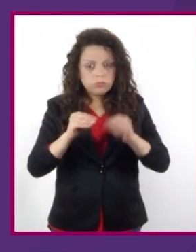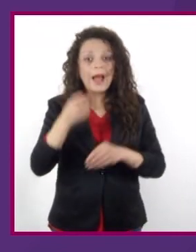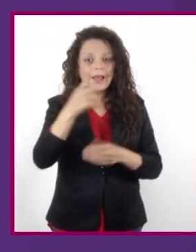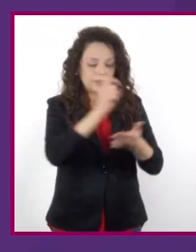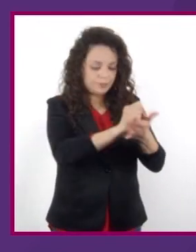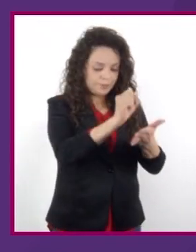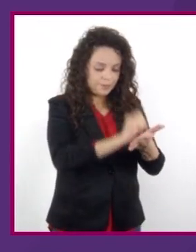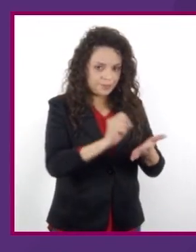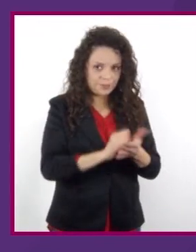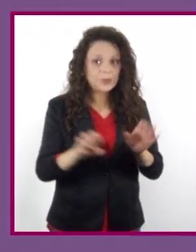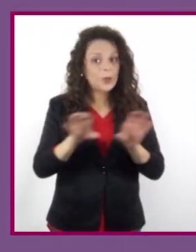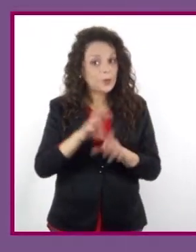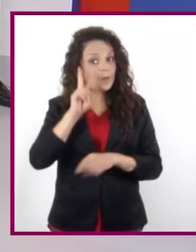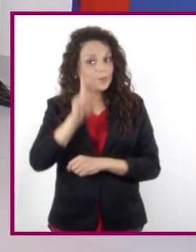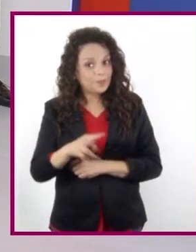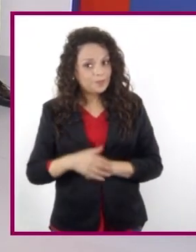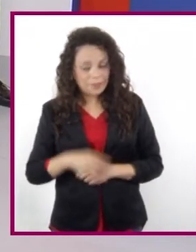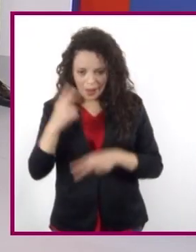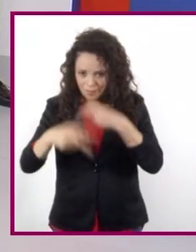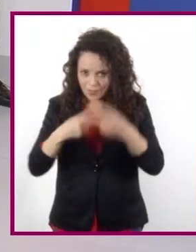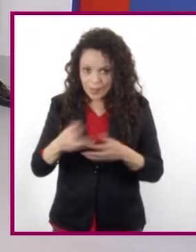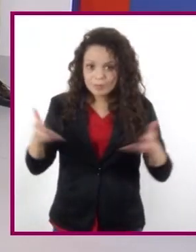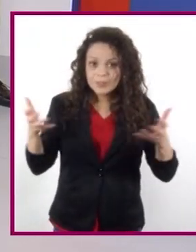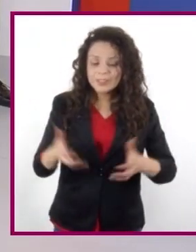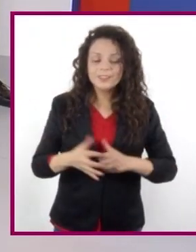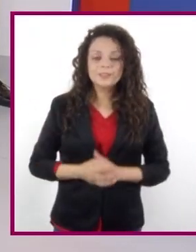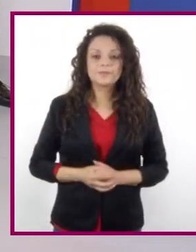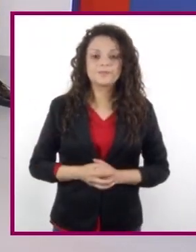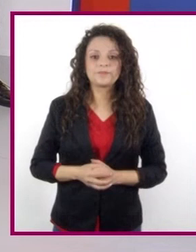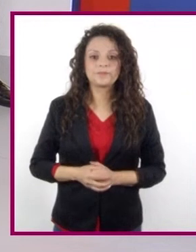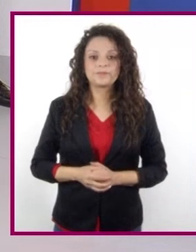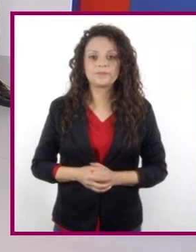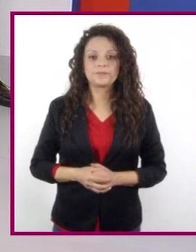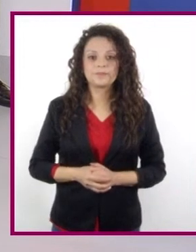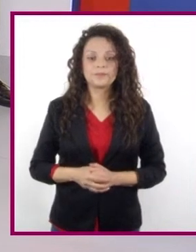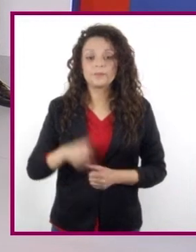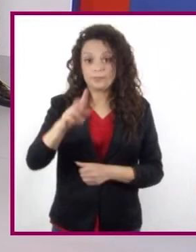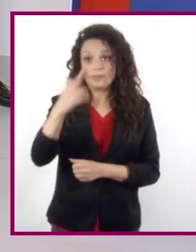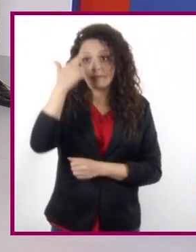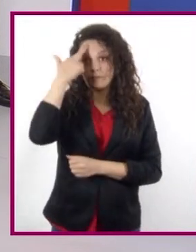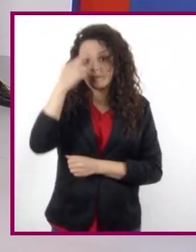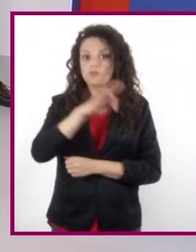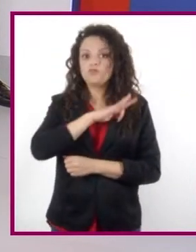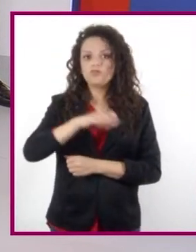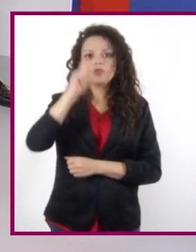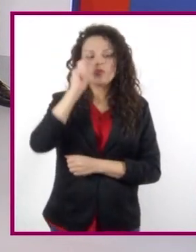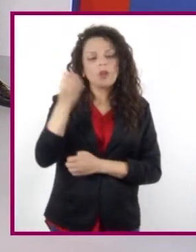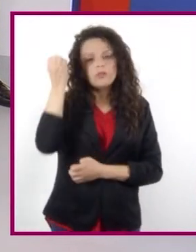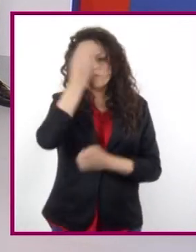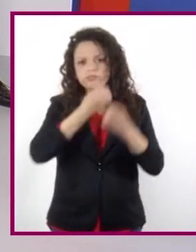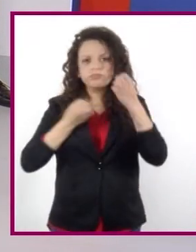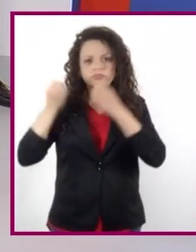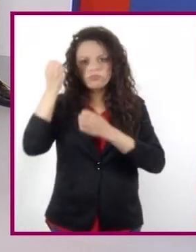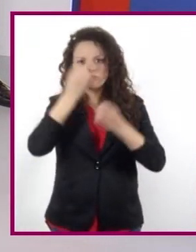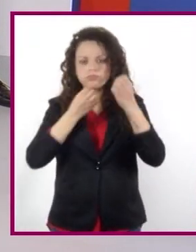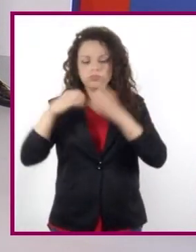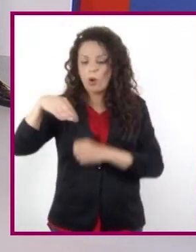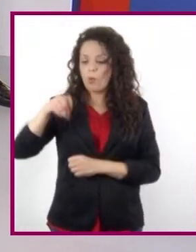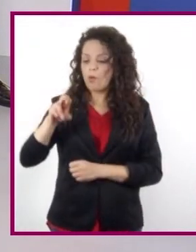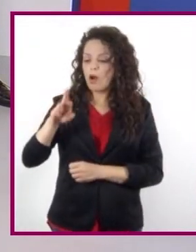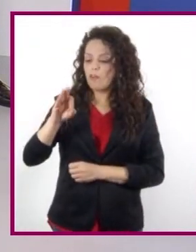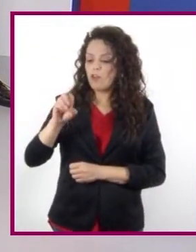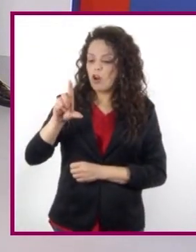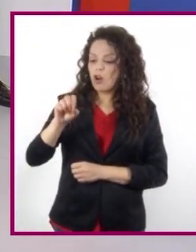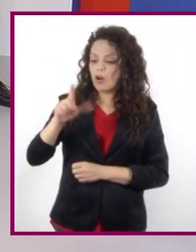Bien, manos a la obra. Recuerden que también pueden hacer el análisis morfológico, funcional y